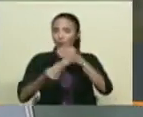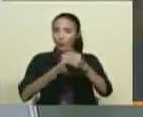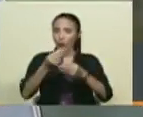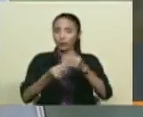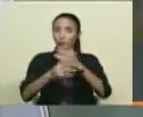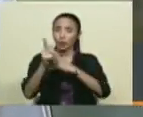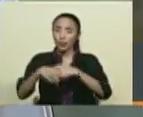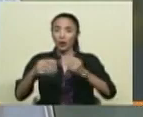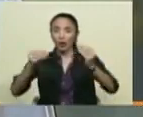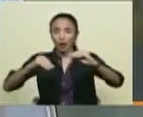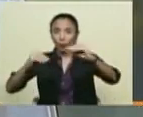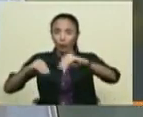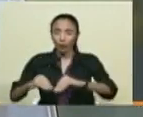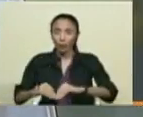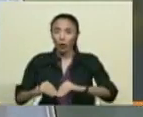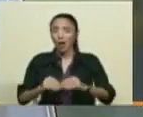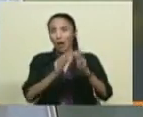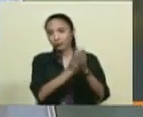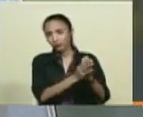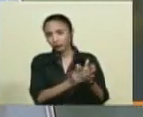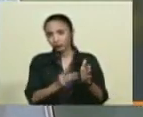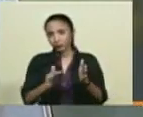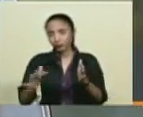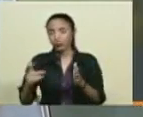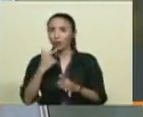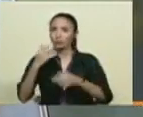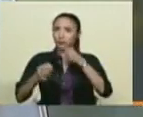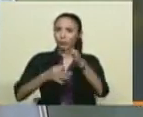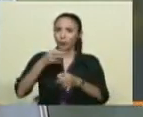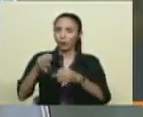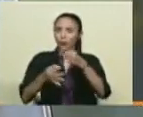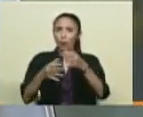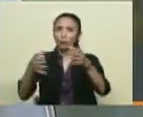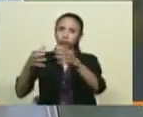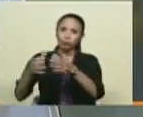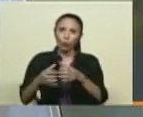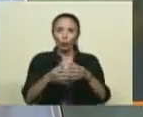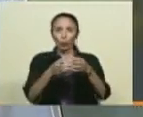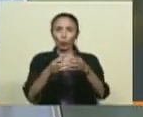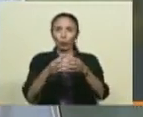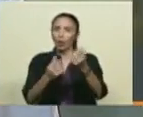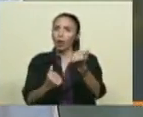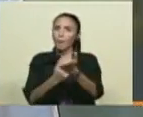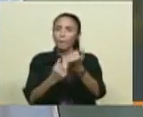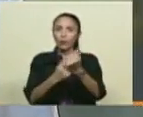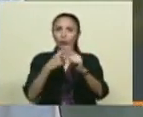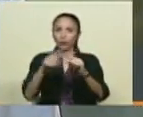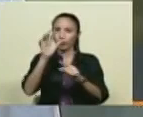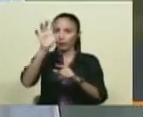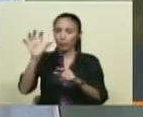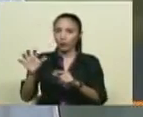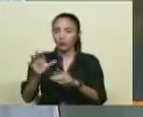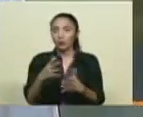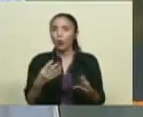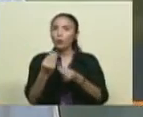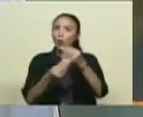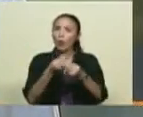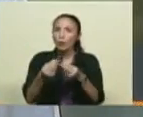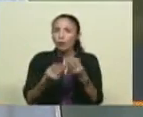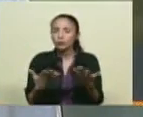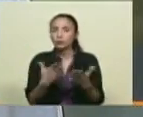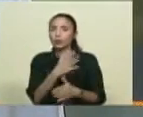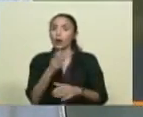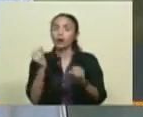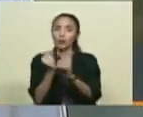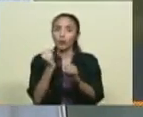año de trabajo desde que se logró la declaración de cooperación ha sido posible gracias a un trabajo de